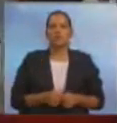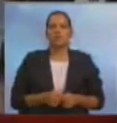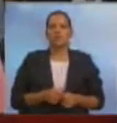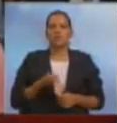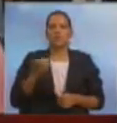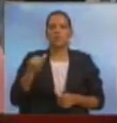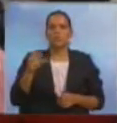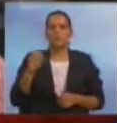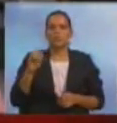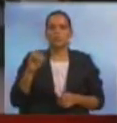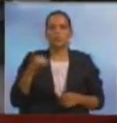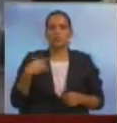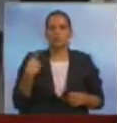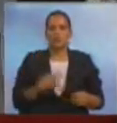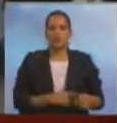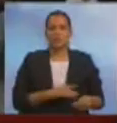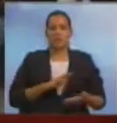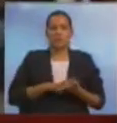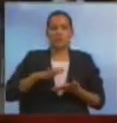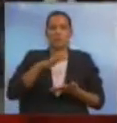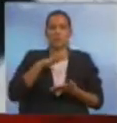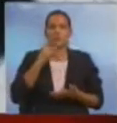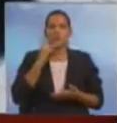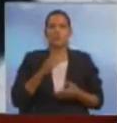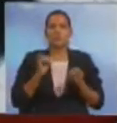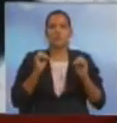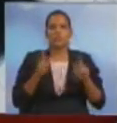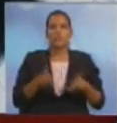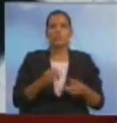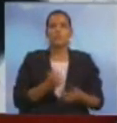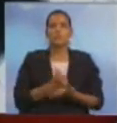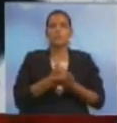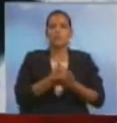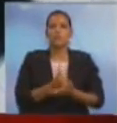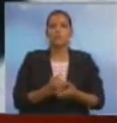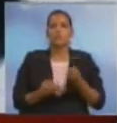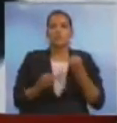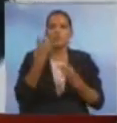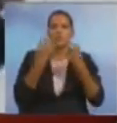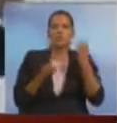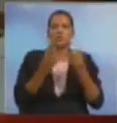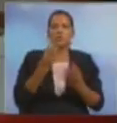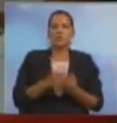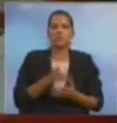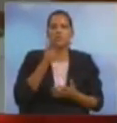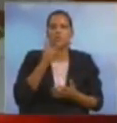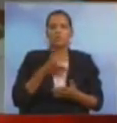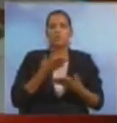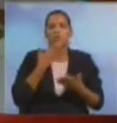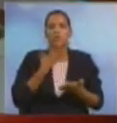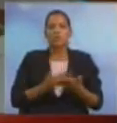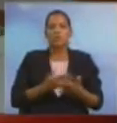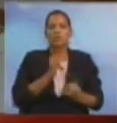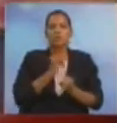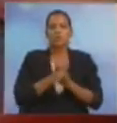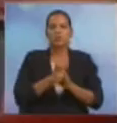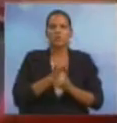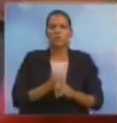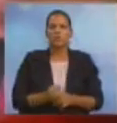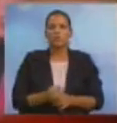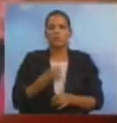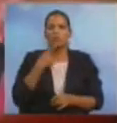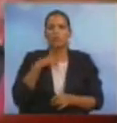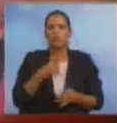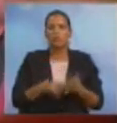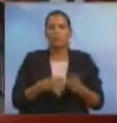Johnny Barreiro, presidente del barrio, indicó que es oportuna la ayuda ejecutada por parte de Petroecuador y mostró su agradecimiento a la institución